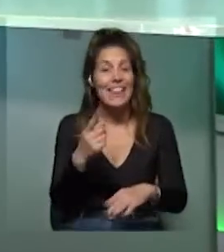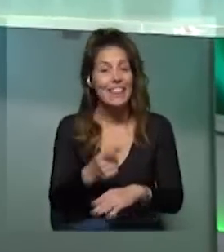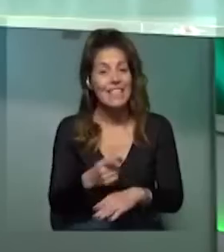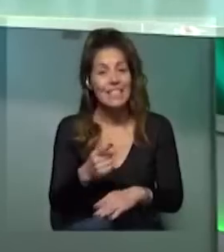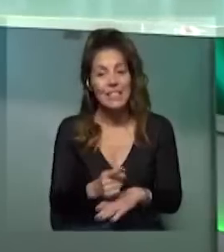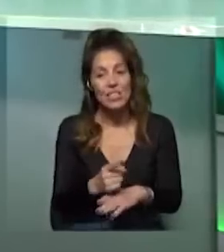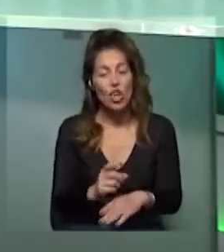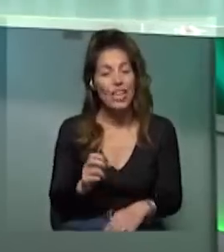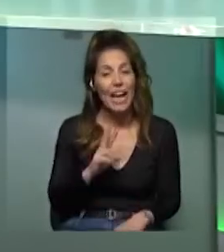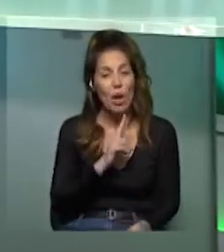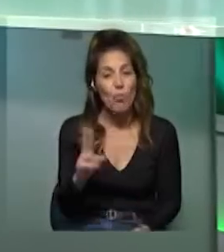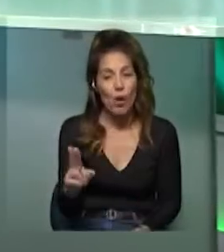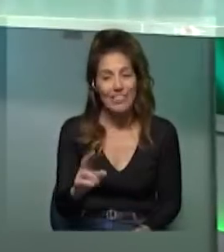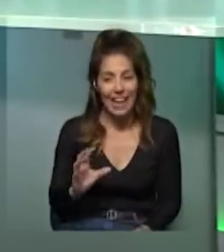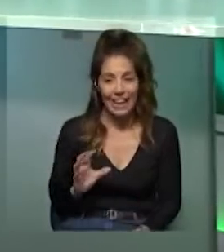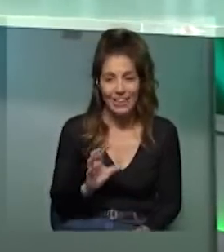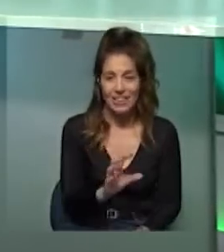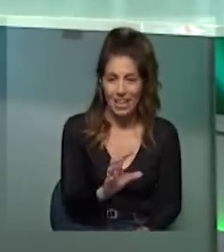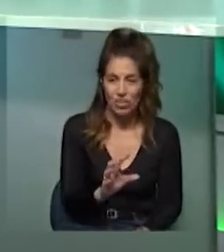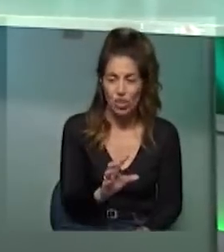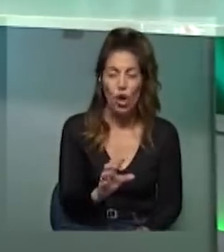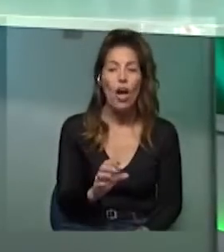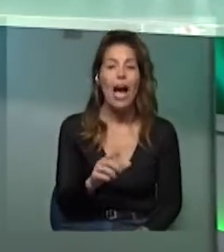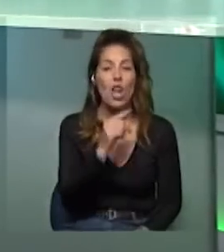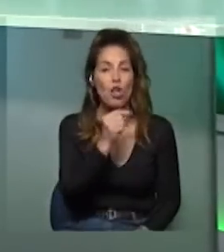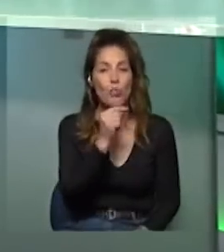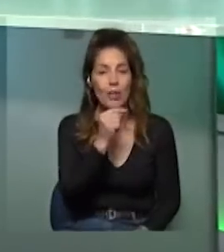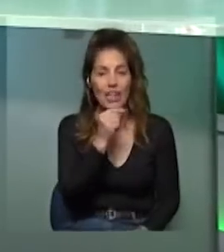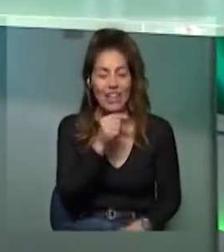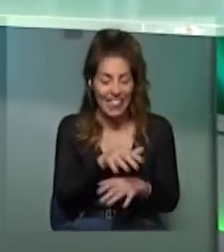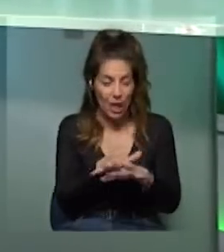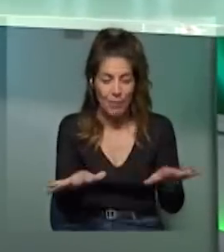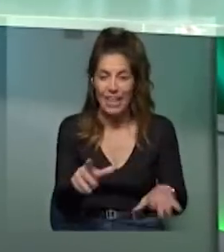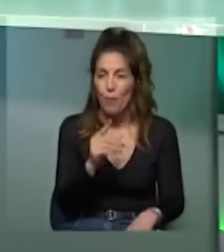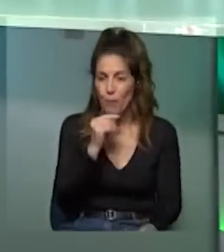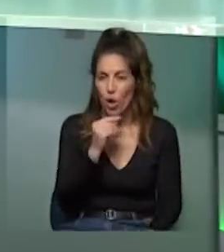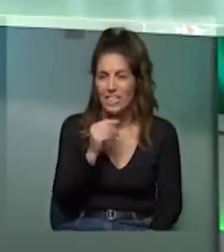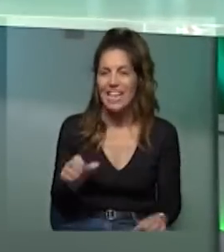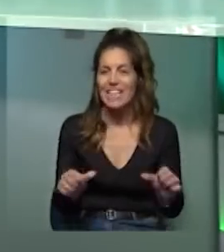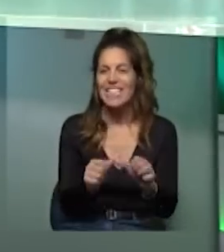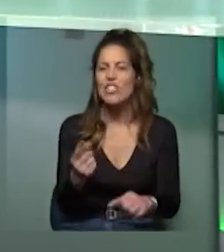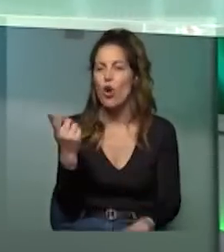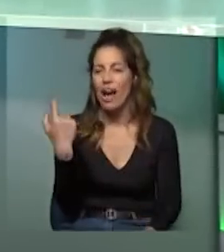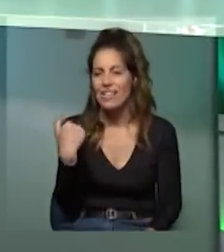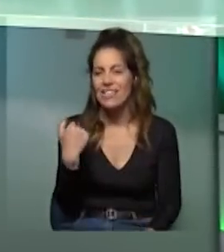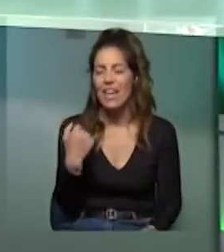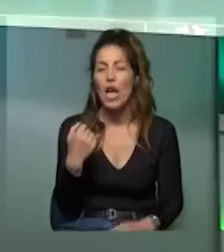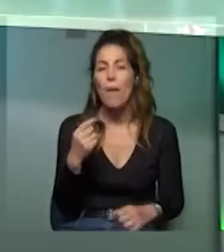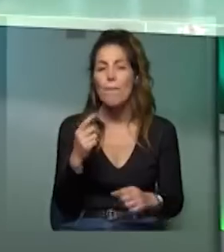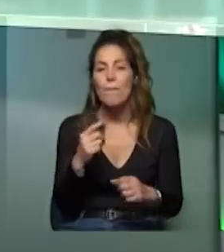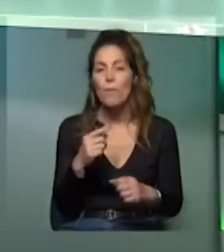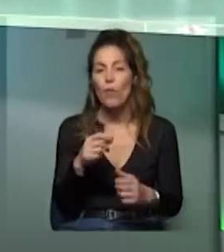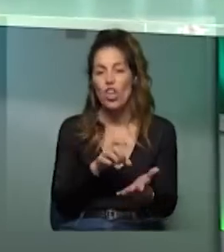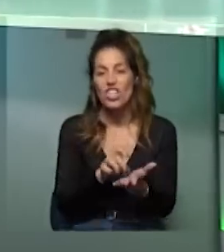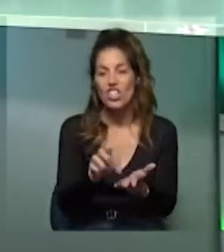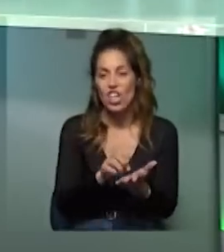tomada en respuesta y ench al operativo policial y al despliegue policial que Se generó ayer mientras desocupan a los y